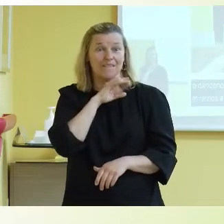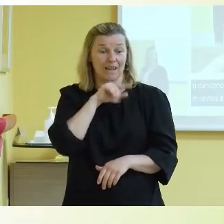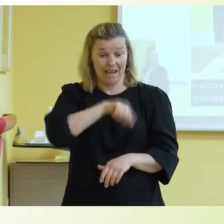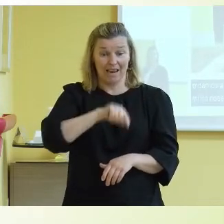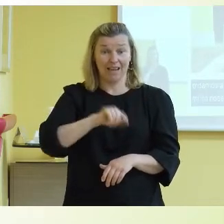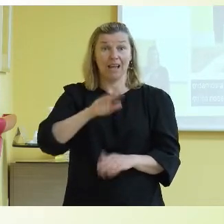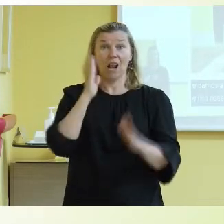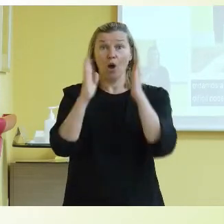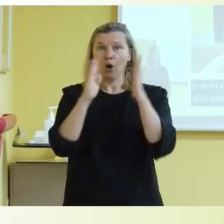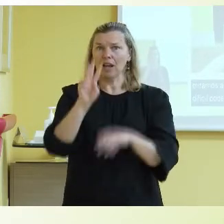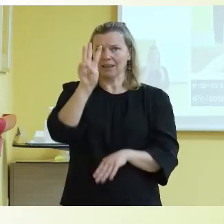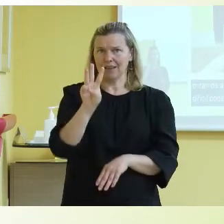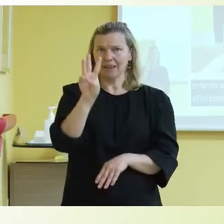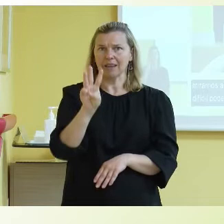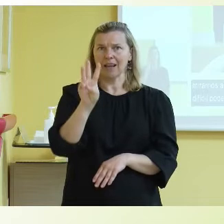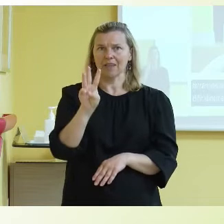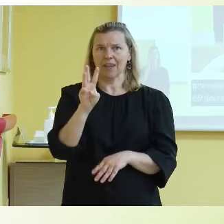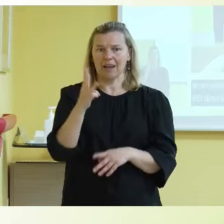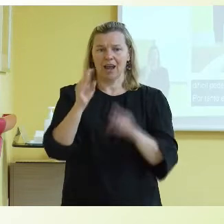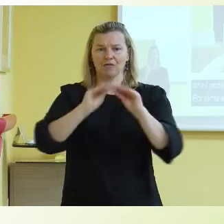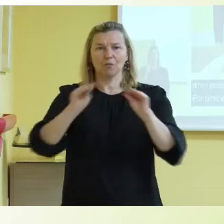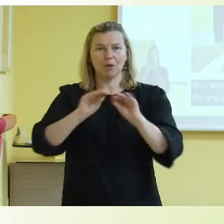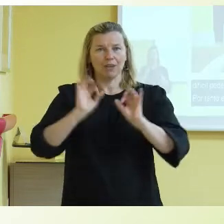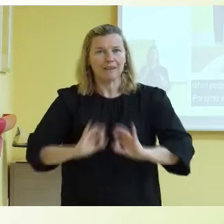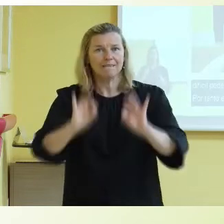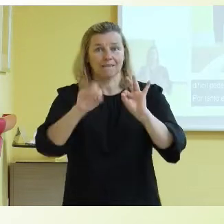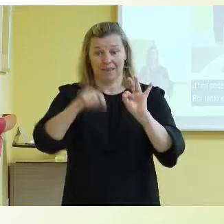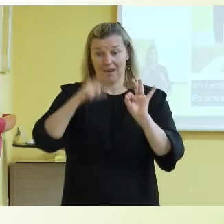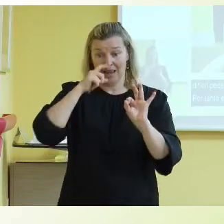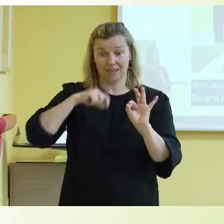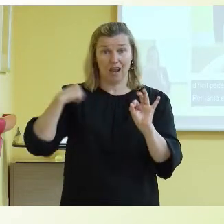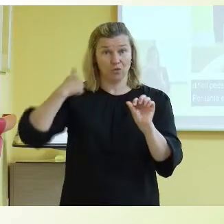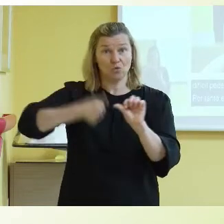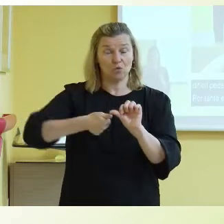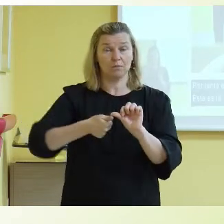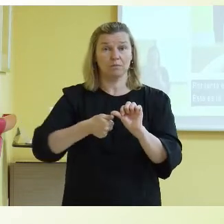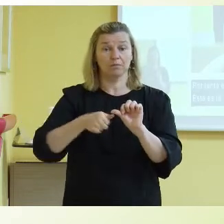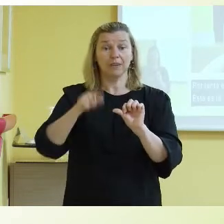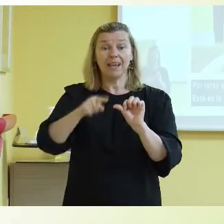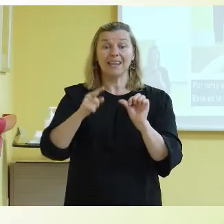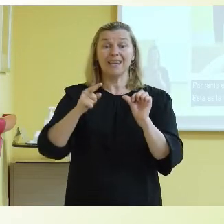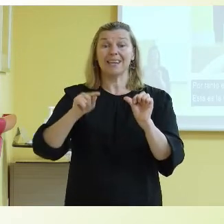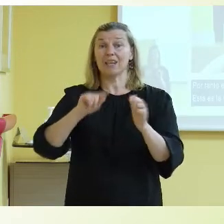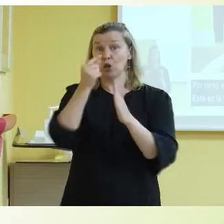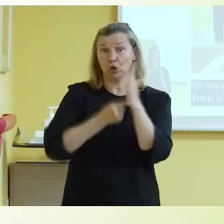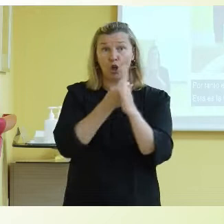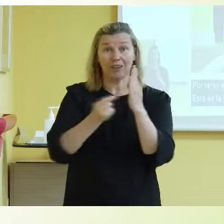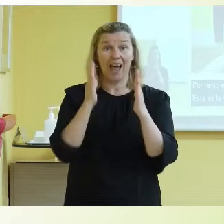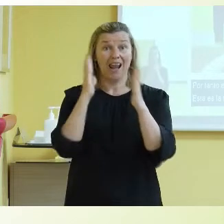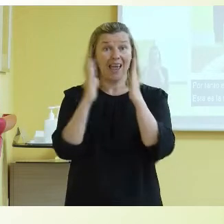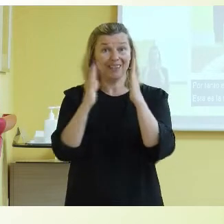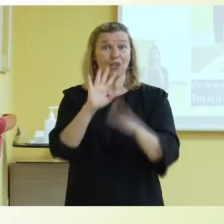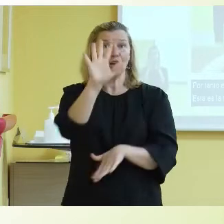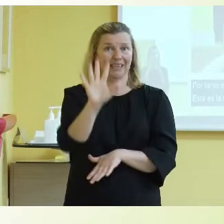tercera jornada o la tercera formación especializada que organizamos este año, y es la quinta edición que organizamos este curso